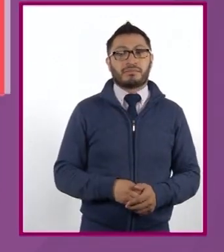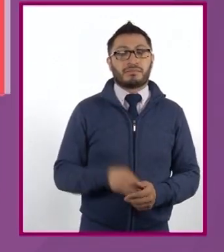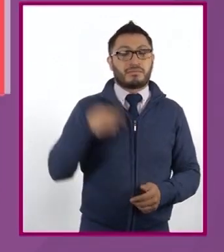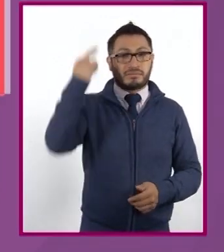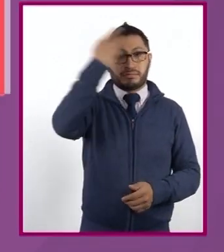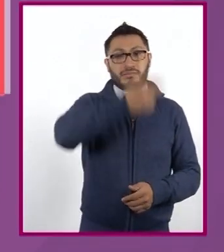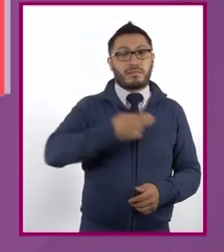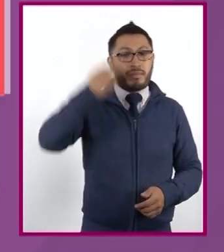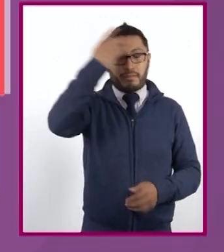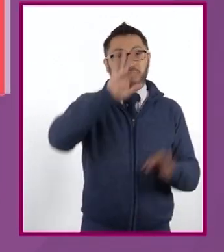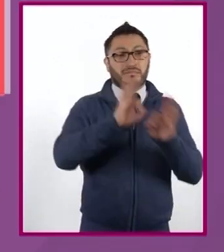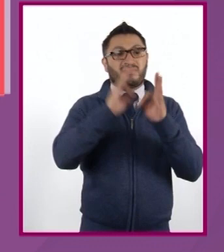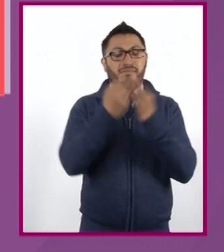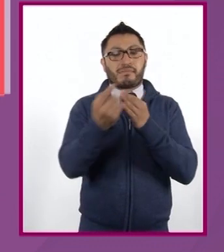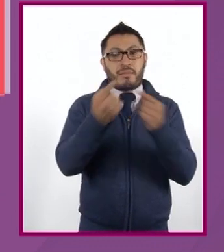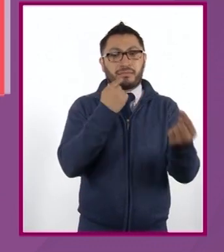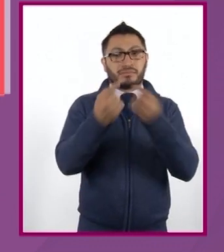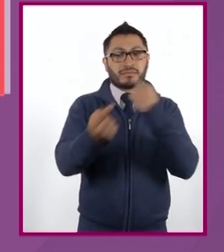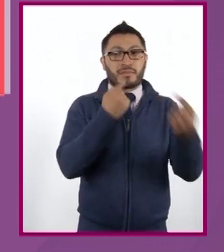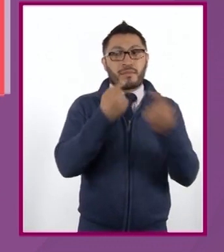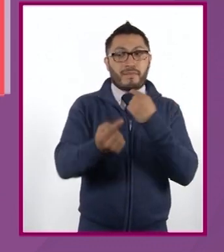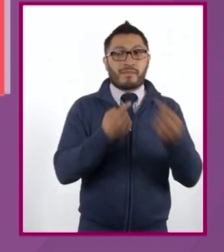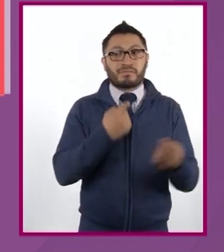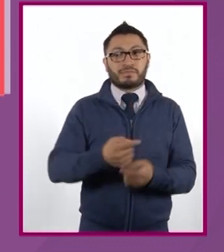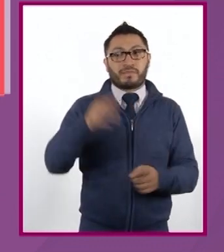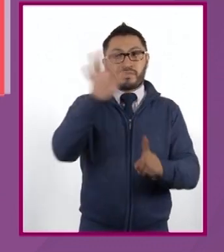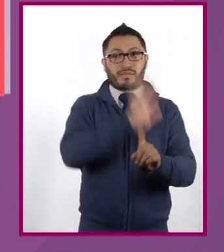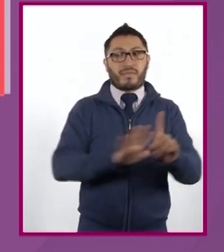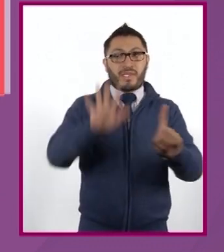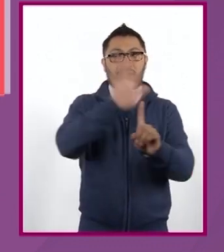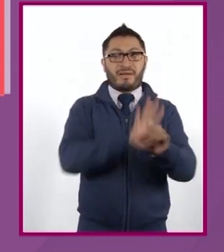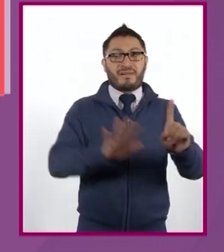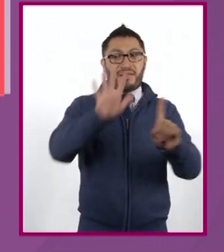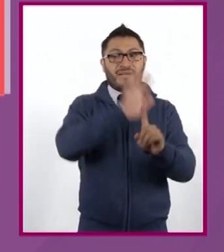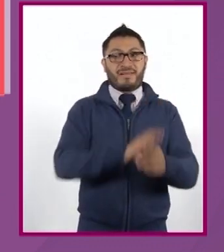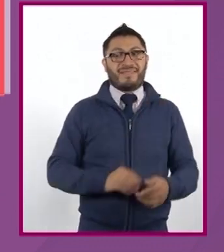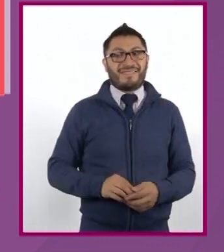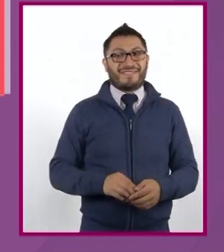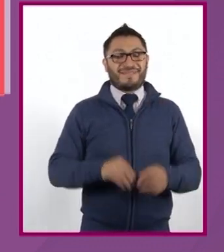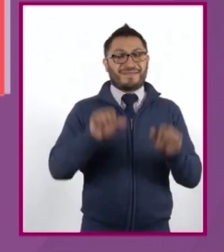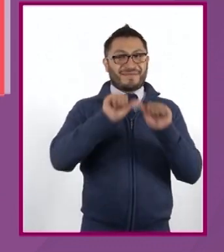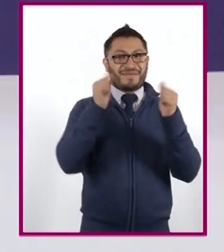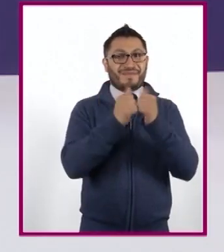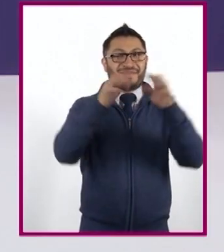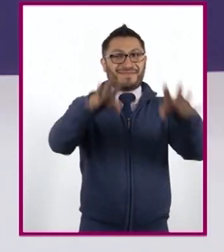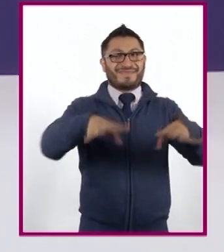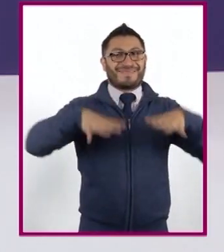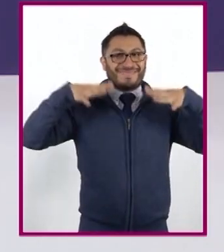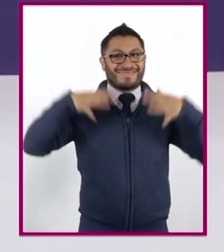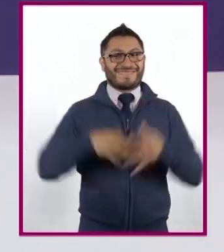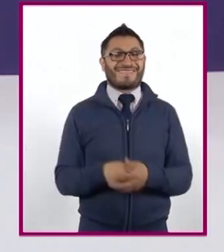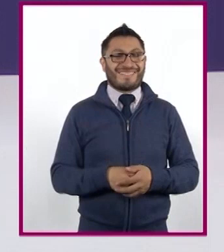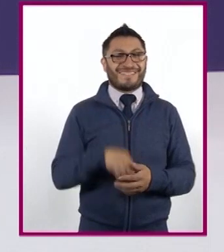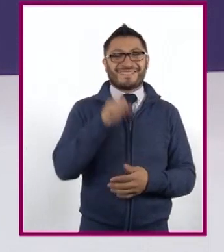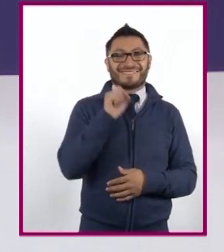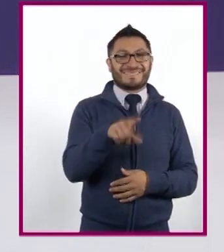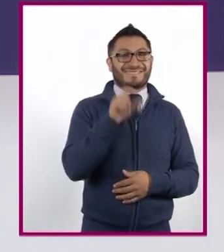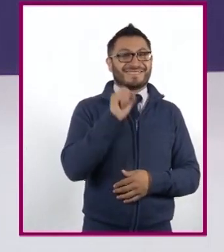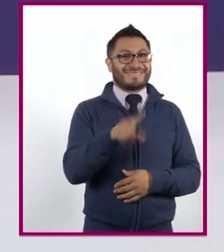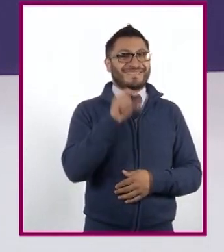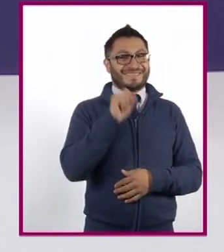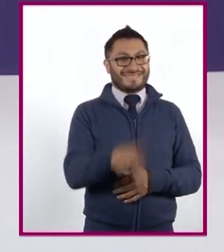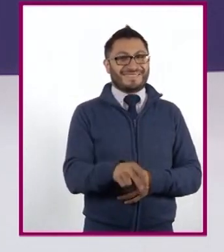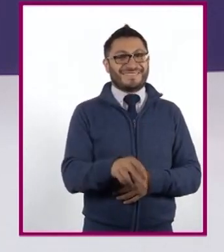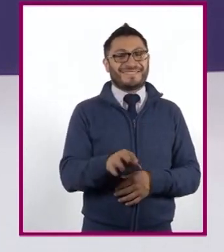revisar estrategias discursivas para persuadir a la audiencia. Si aún así